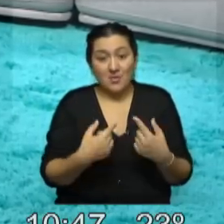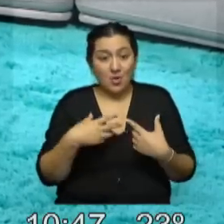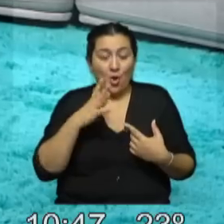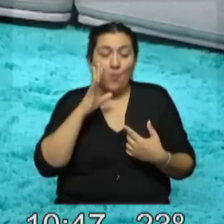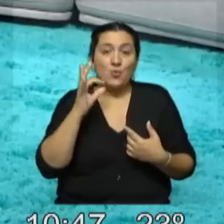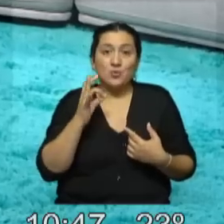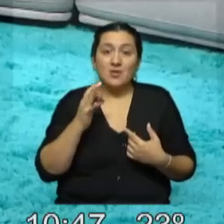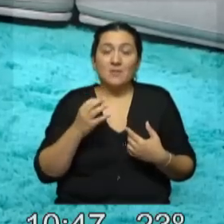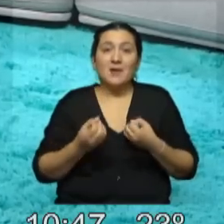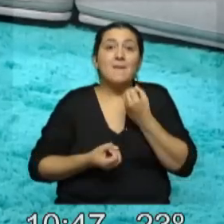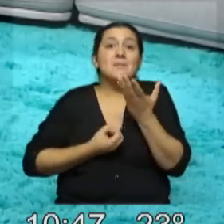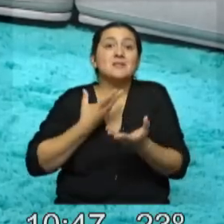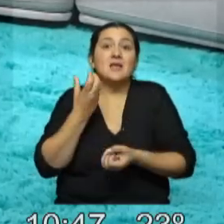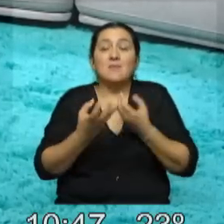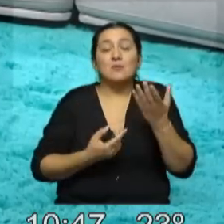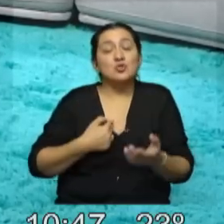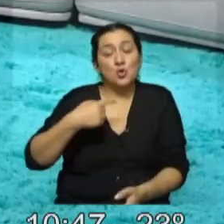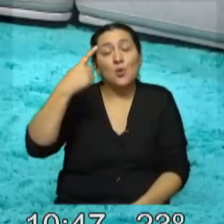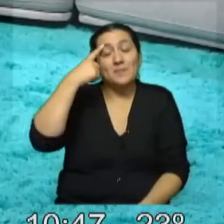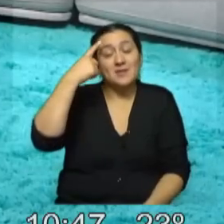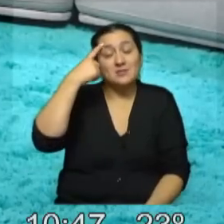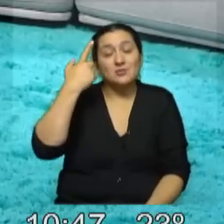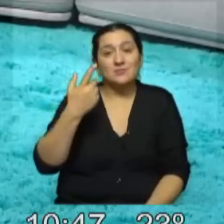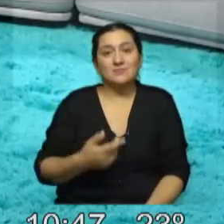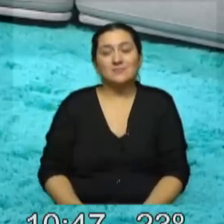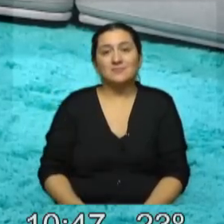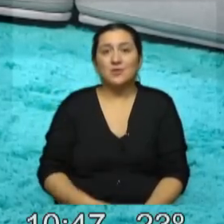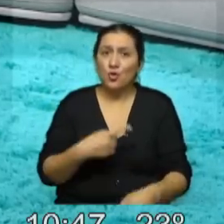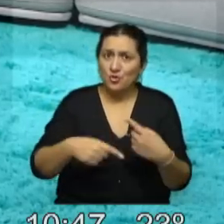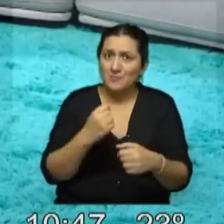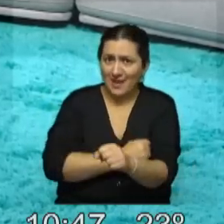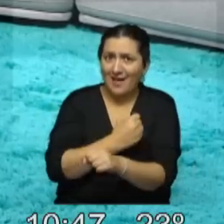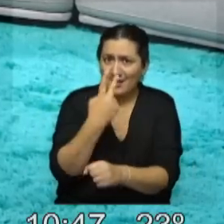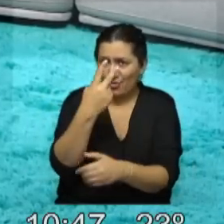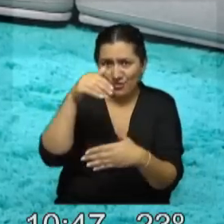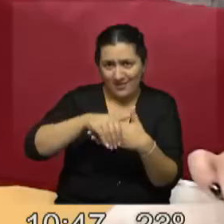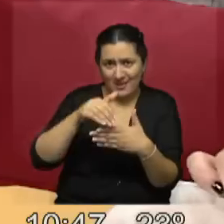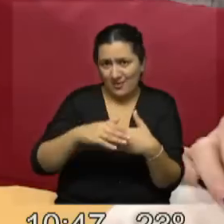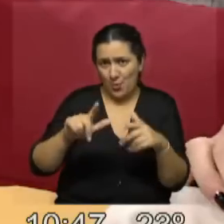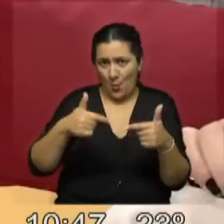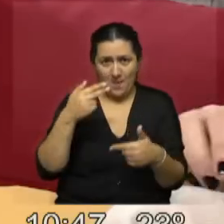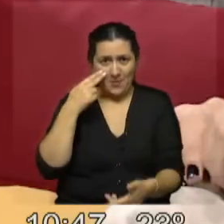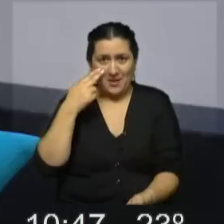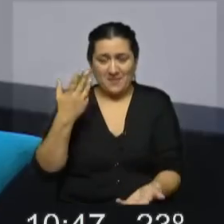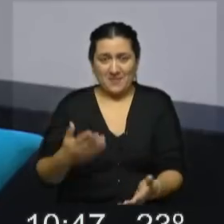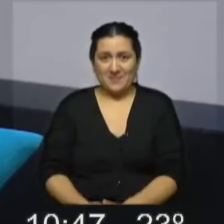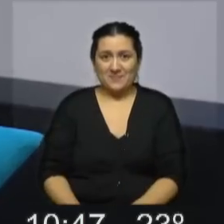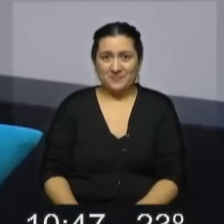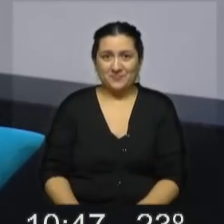bueno es una de las cosas que pienso mientras no seguimos hasta la 14 horas Si querés Carolina No pasa nada levantamos